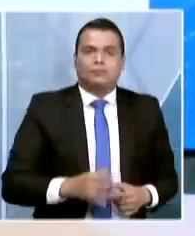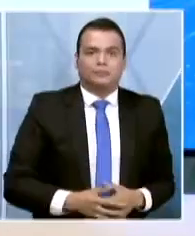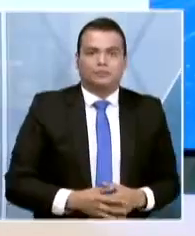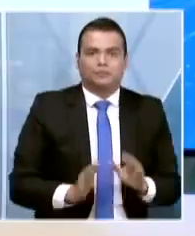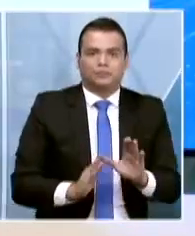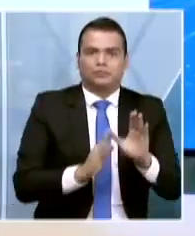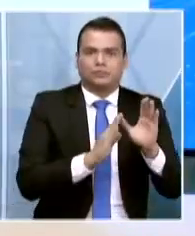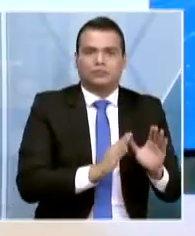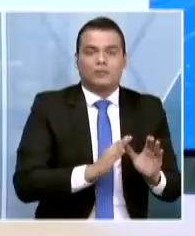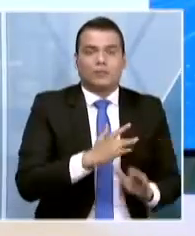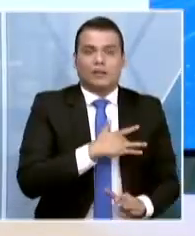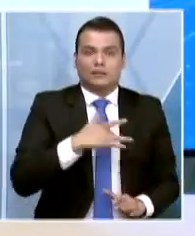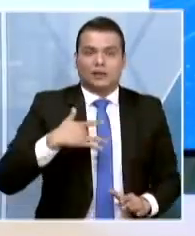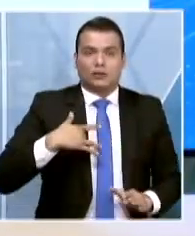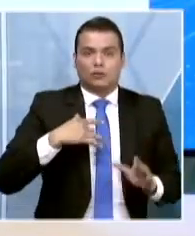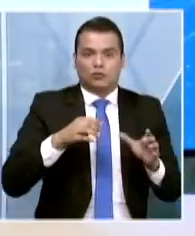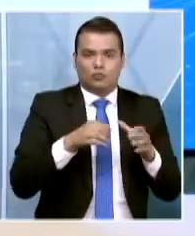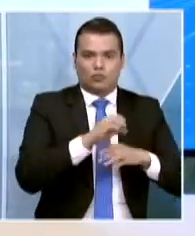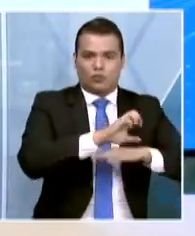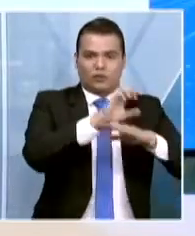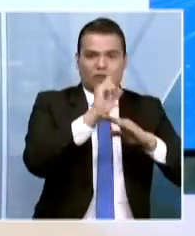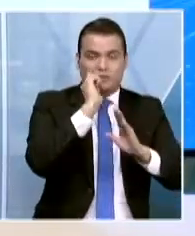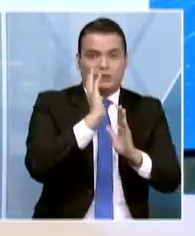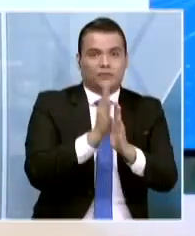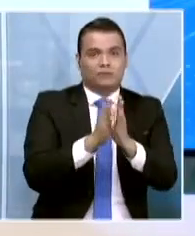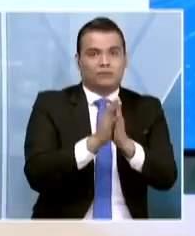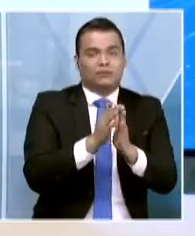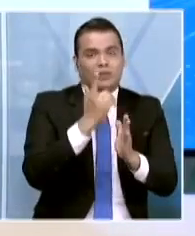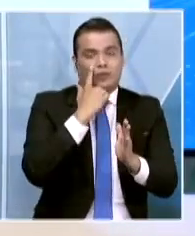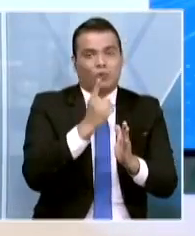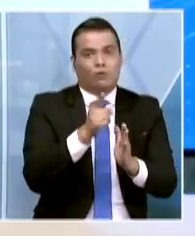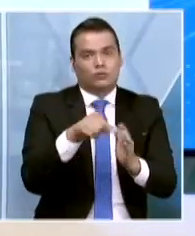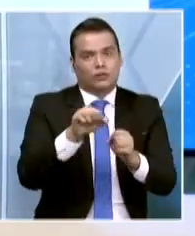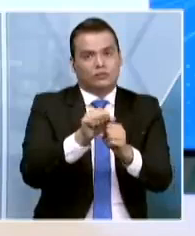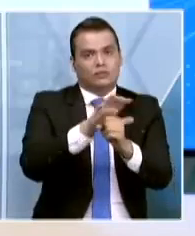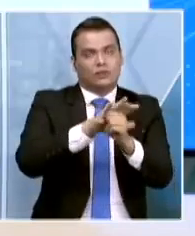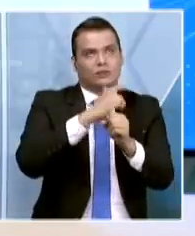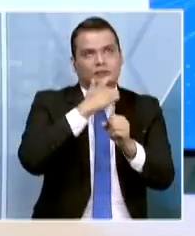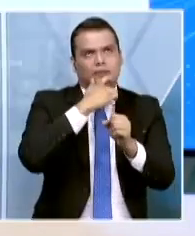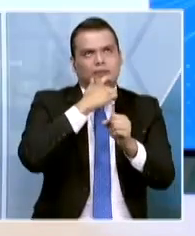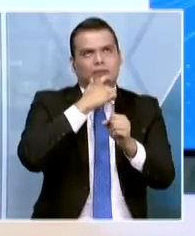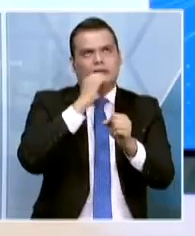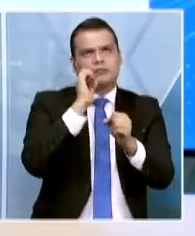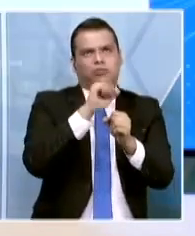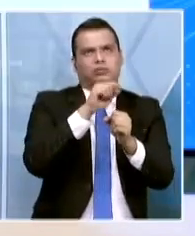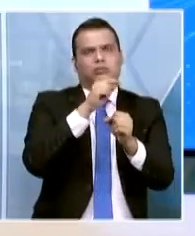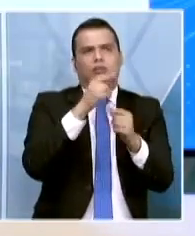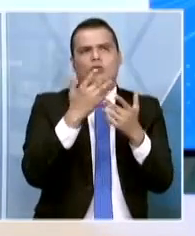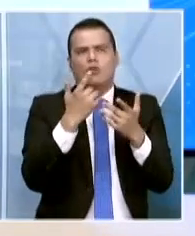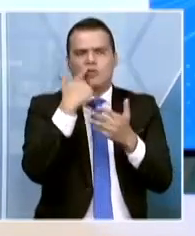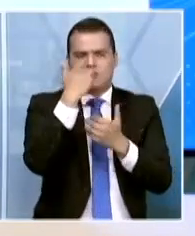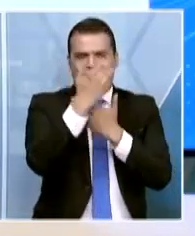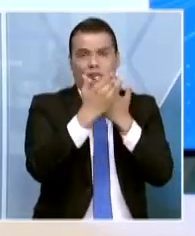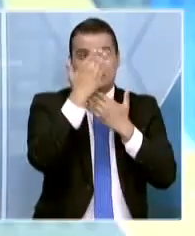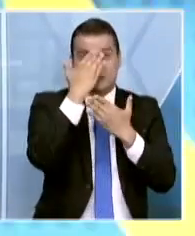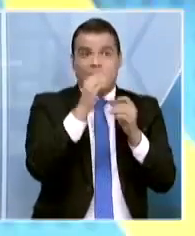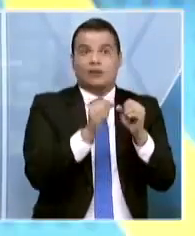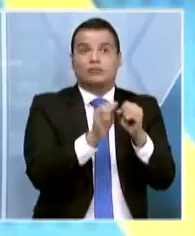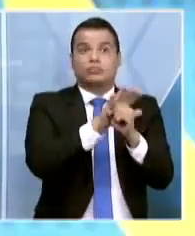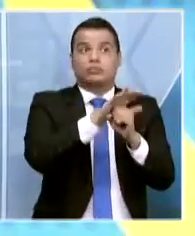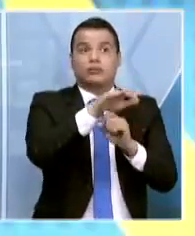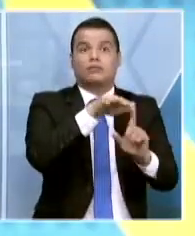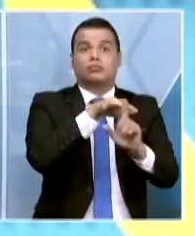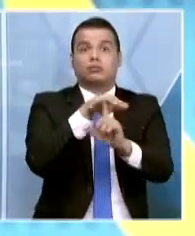Las autoridades de salud reiteran estar atentos ante los síntomas relacionados con el COVID-19, ahora que los casos de contagio aumentan rápidamente.